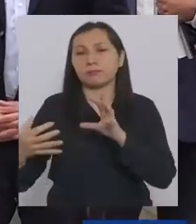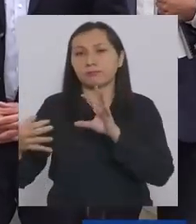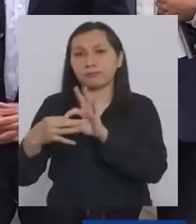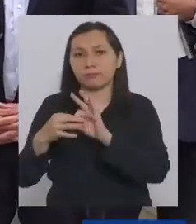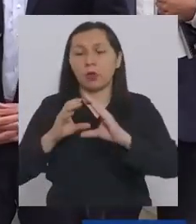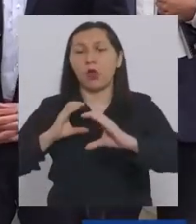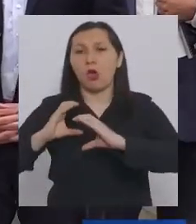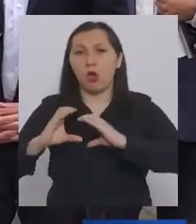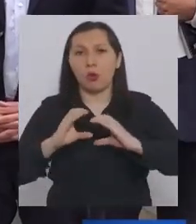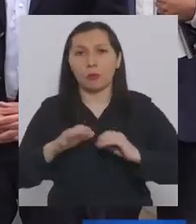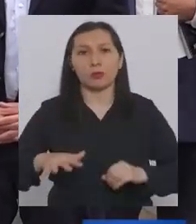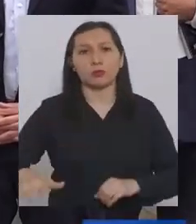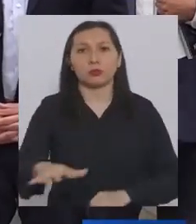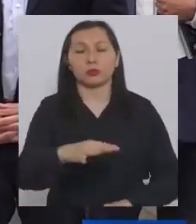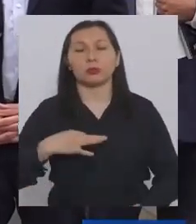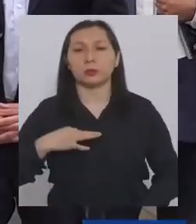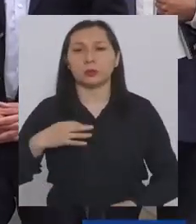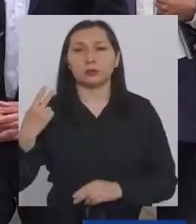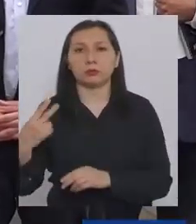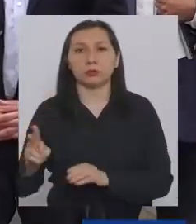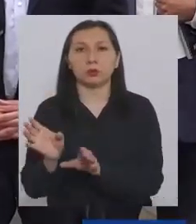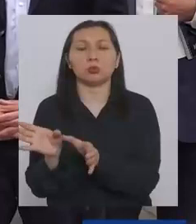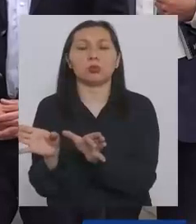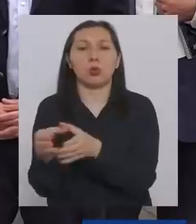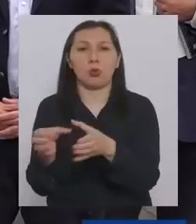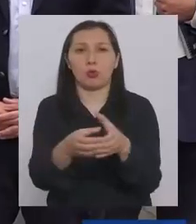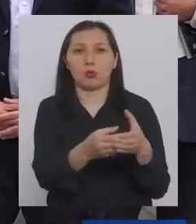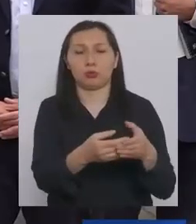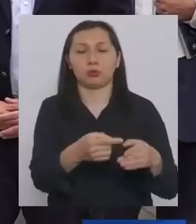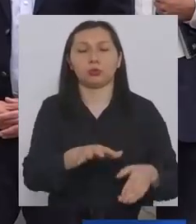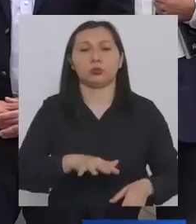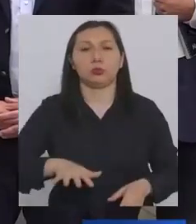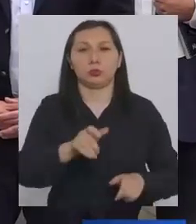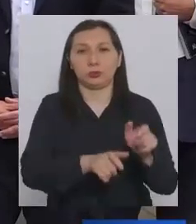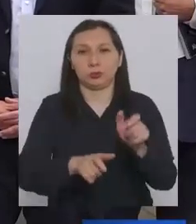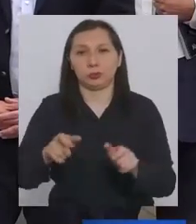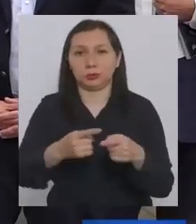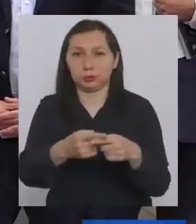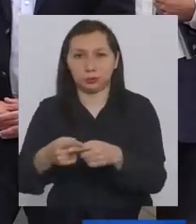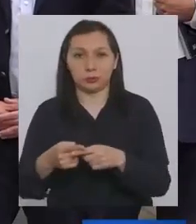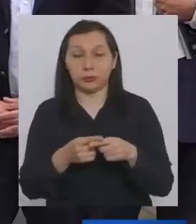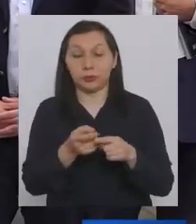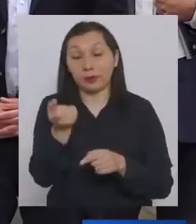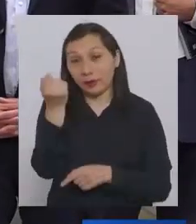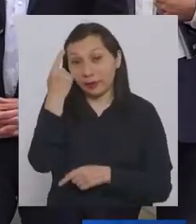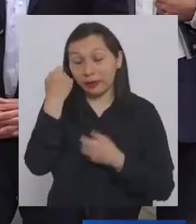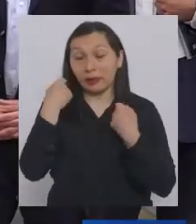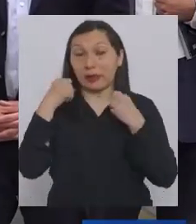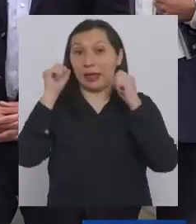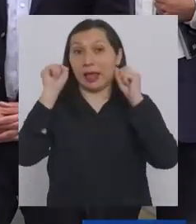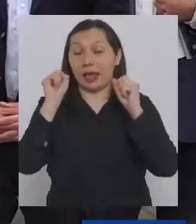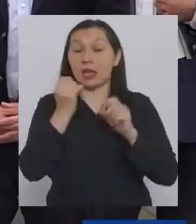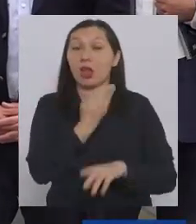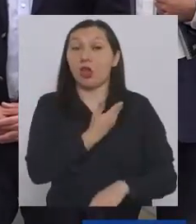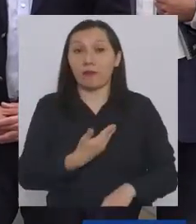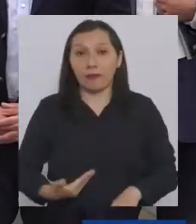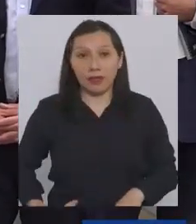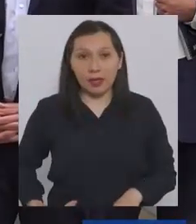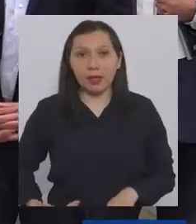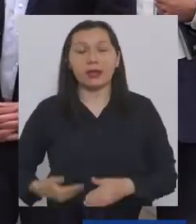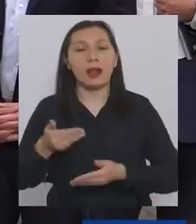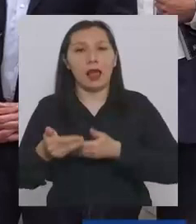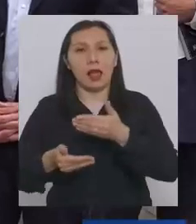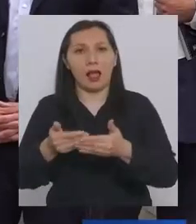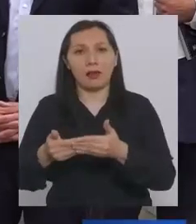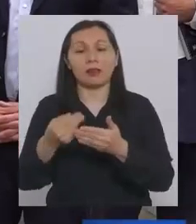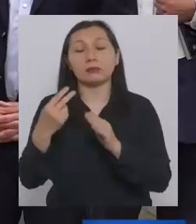en la comunicación con la sociedad civil y sus organizaciones sociales. Entendemos que el éxito del gobierno y del